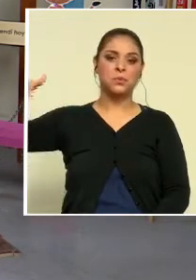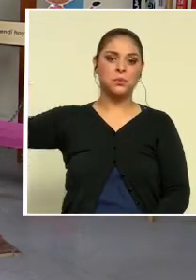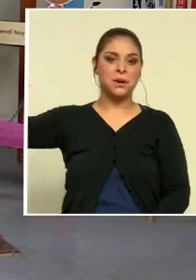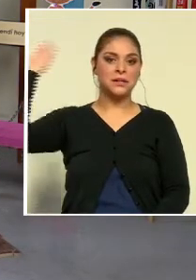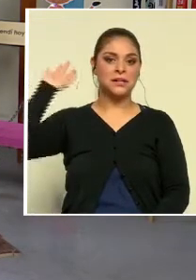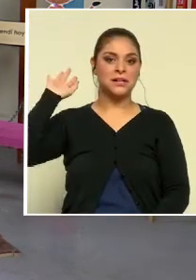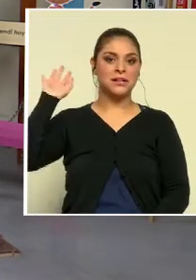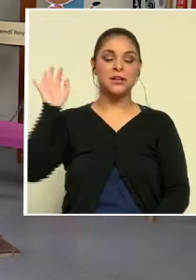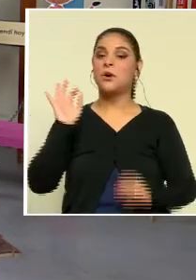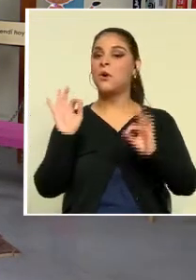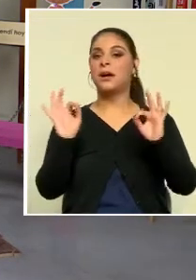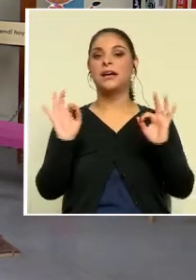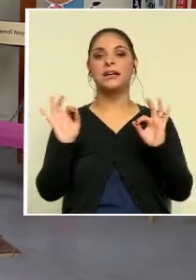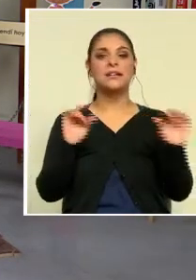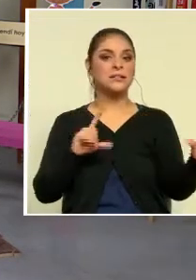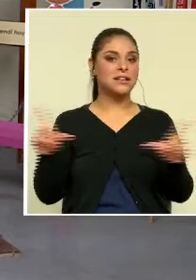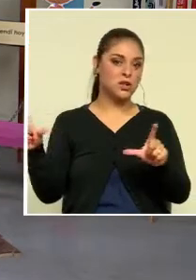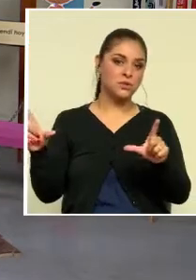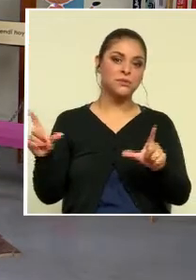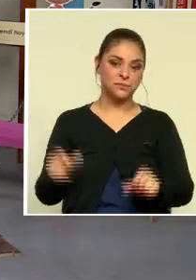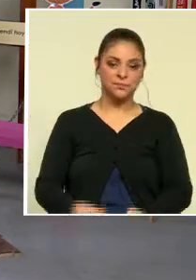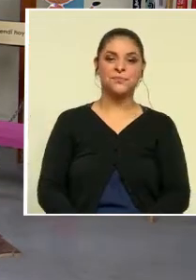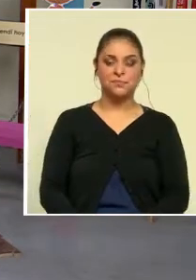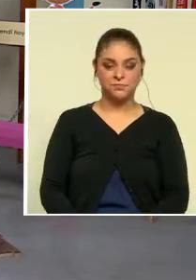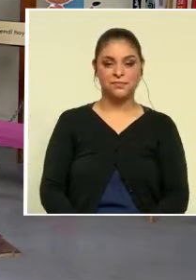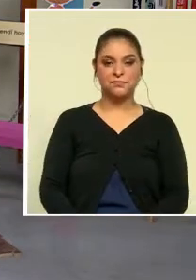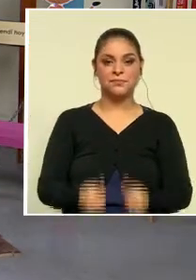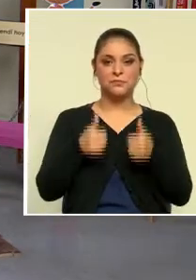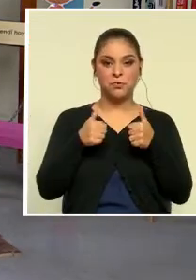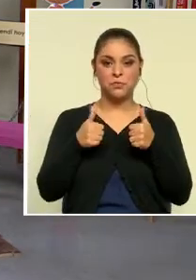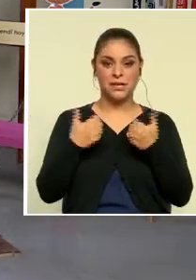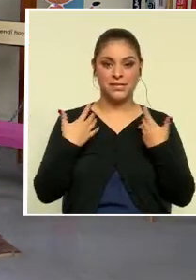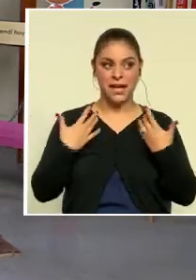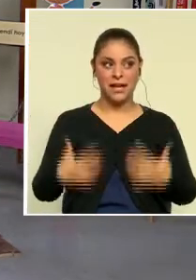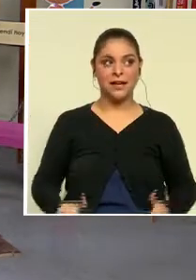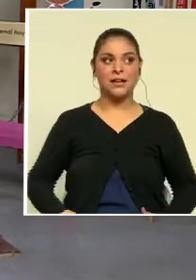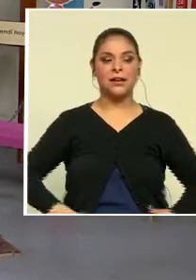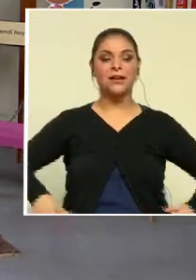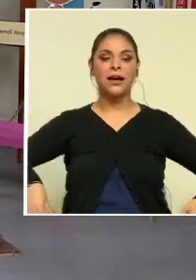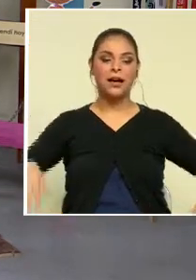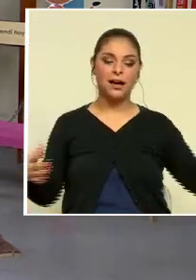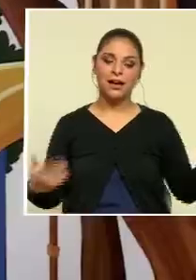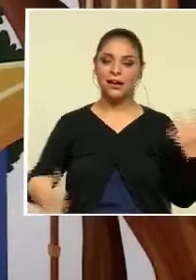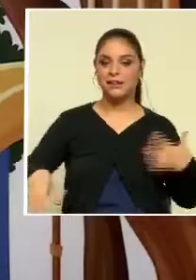que sí ok y está todo muy bien podemos liberación